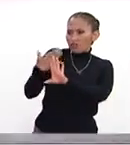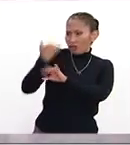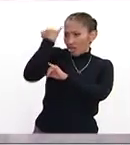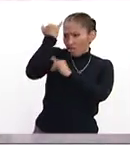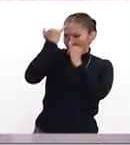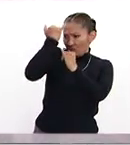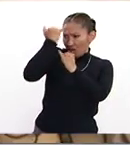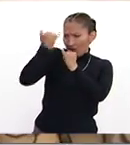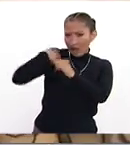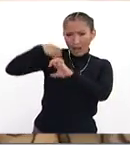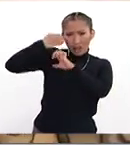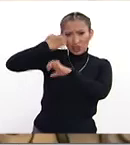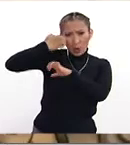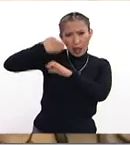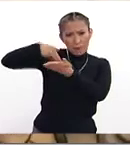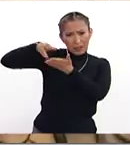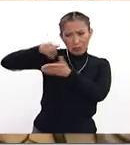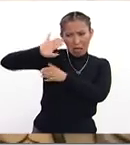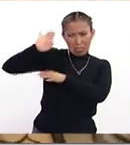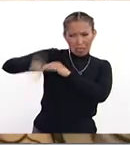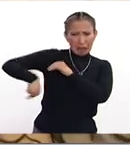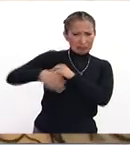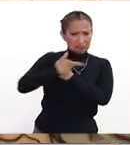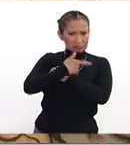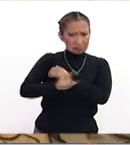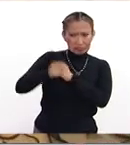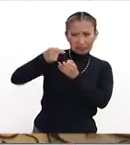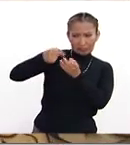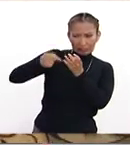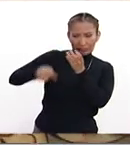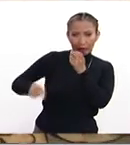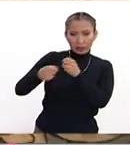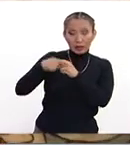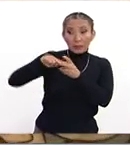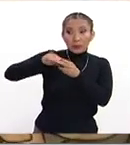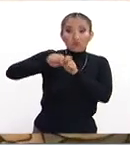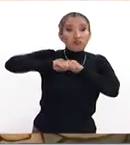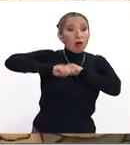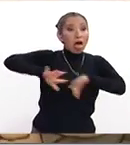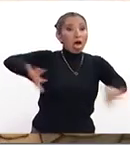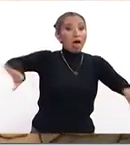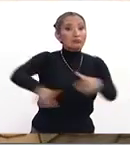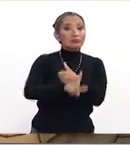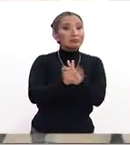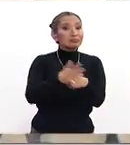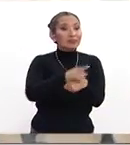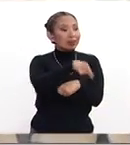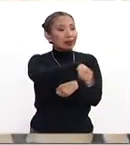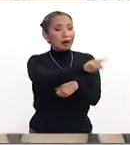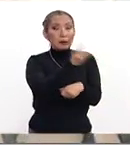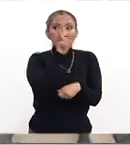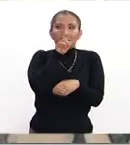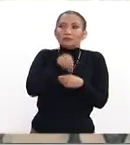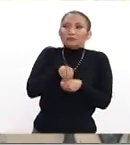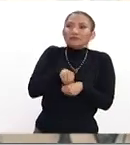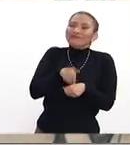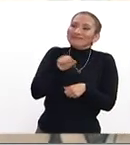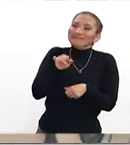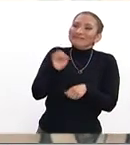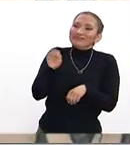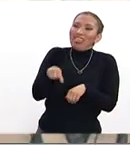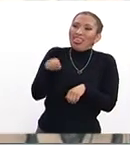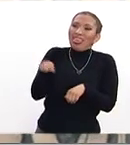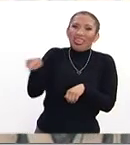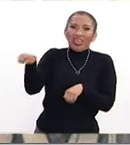propuesta estética de la Escuela Mexicana de Pintura. Esto fue como una bomba, digamos, en esa época, porque nadie se atrevía, como ocurre muchas